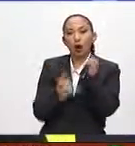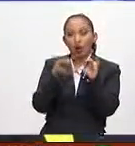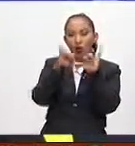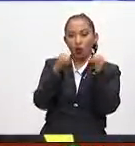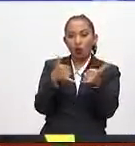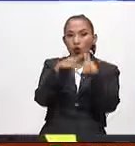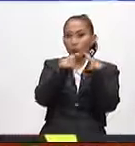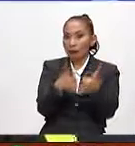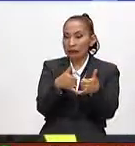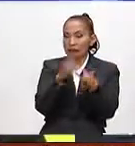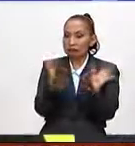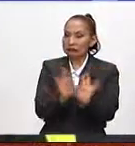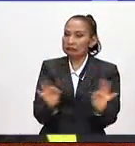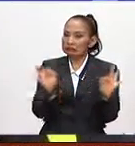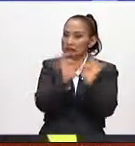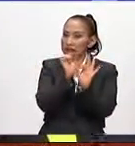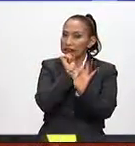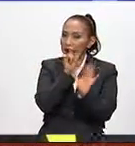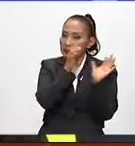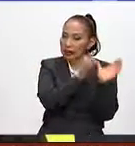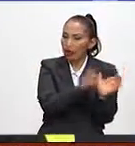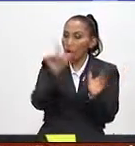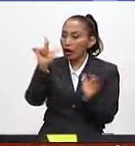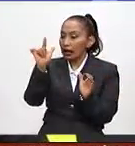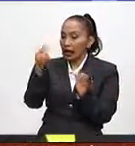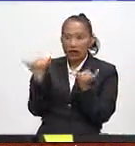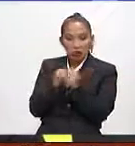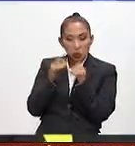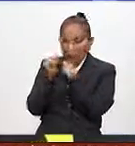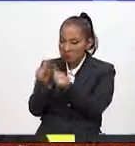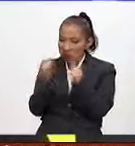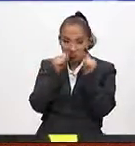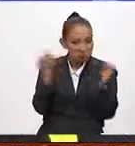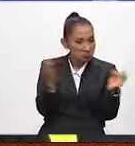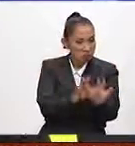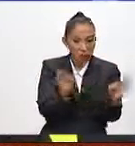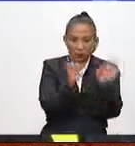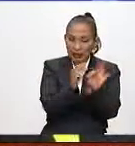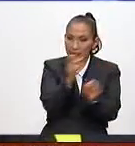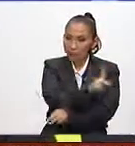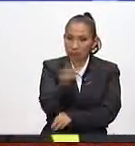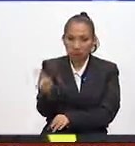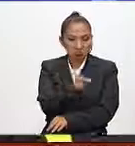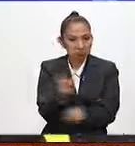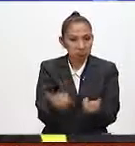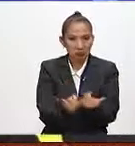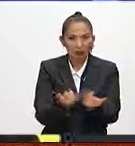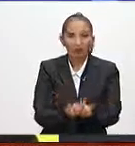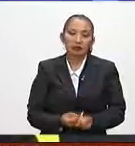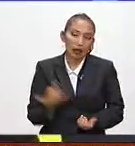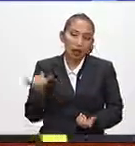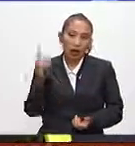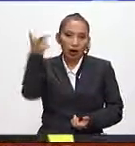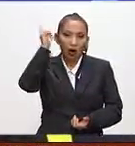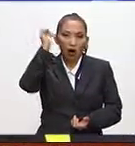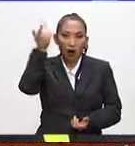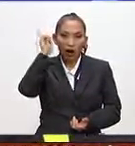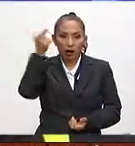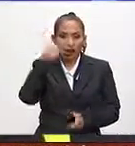es tan importante también como la Liga. Nosotros lo tomamos así. Así que